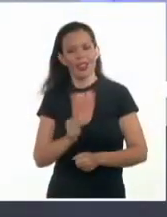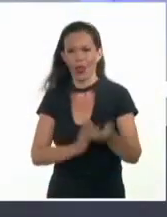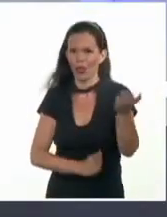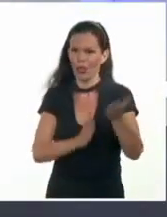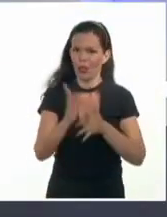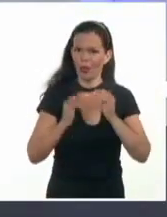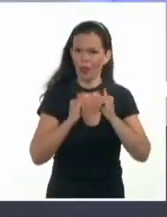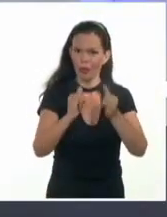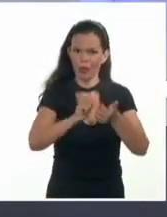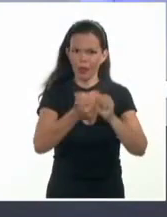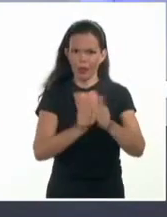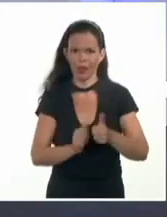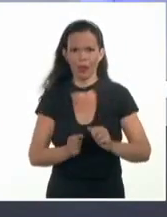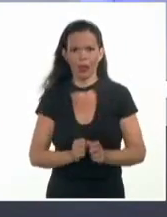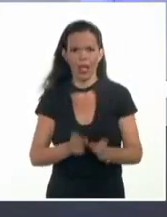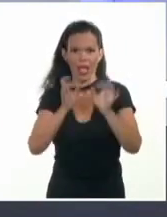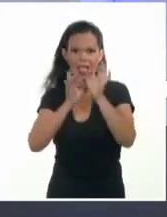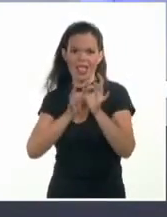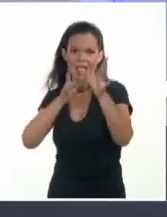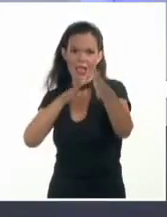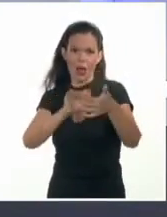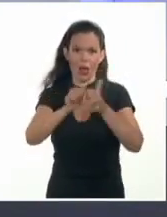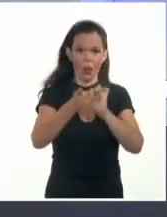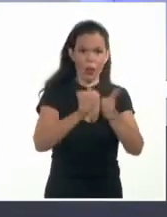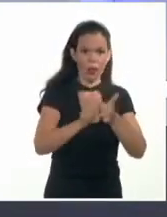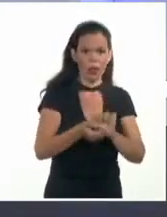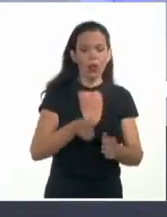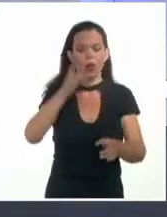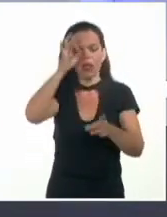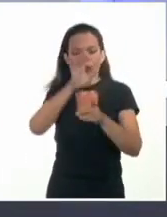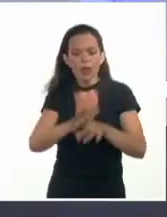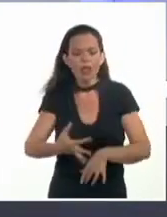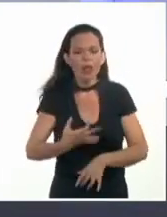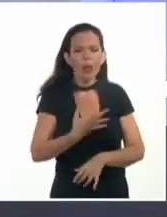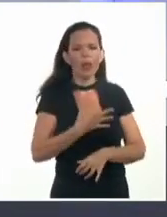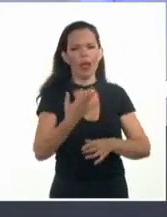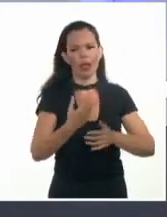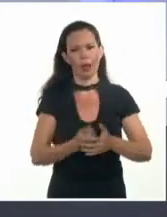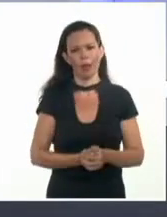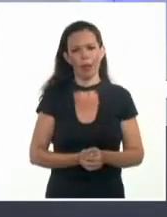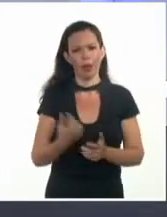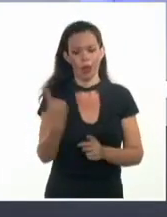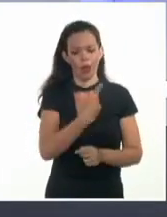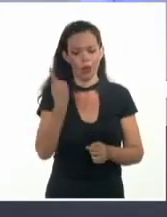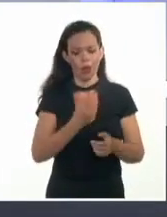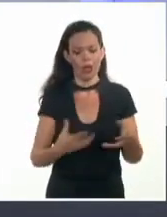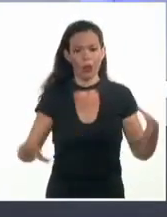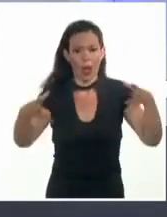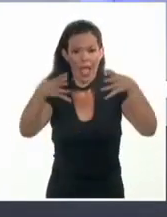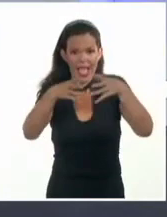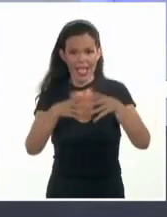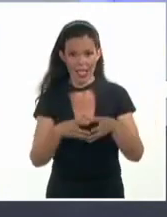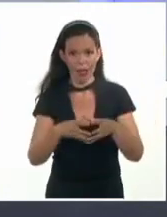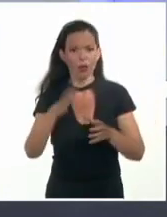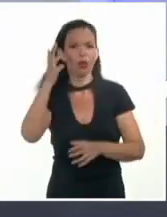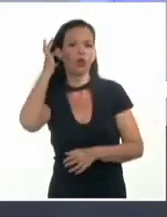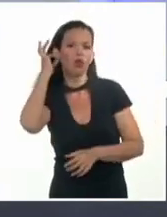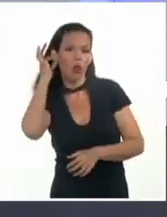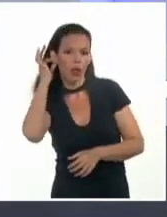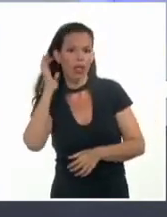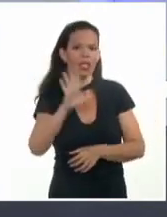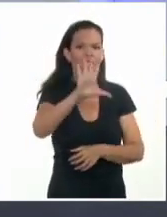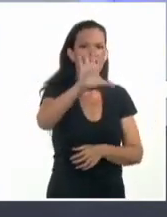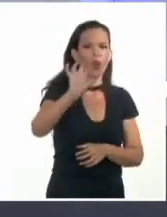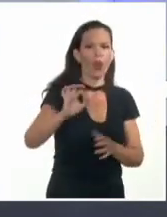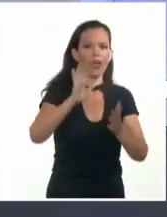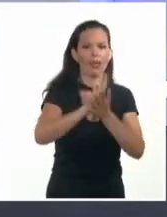Tiro deportivo ya tributó sus primeras medallas a la delegación cubana cuando nuestro equipo femenino del rifle a 50 metros en tres posiciones,